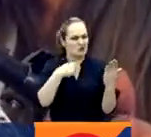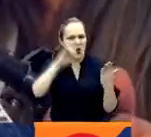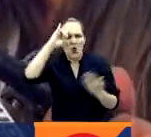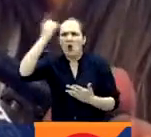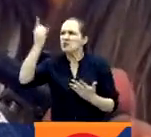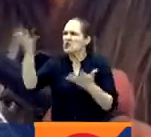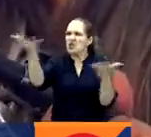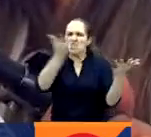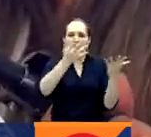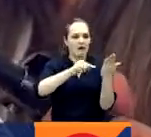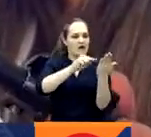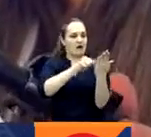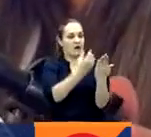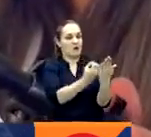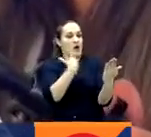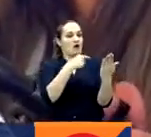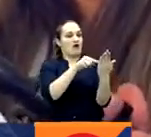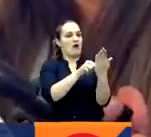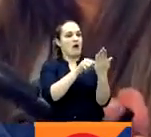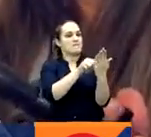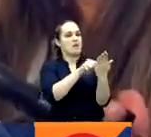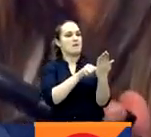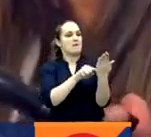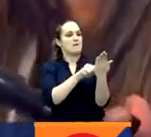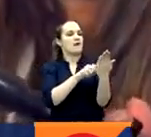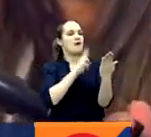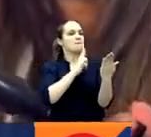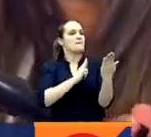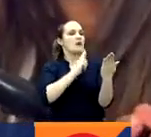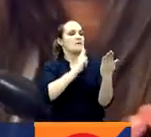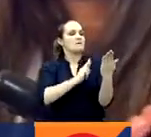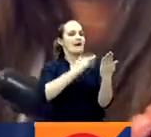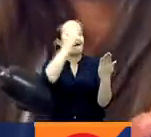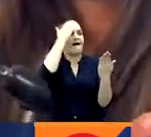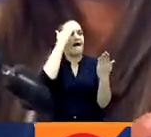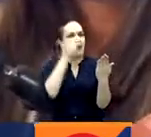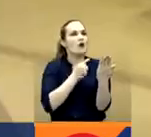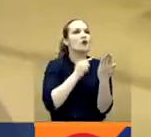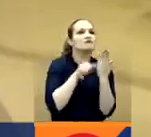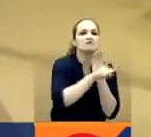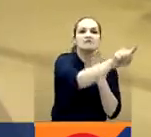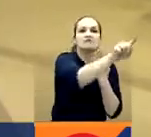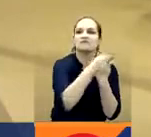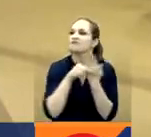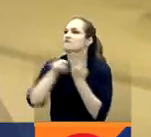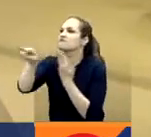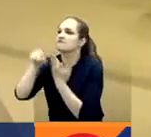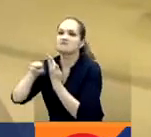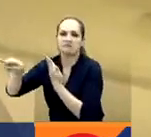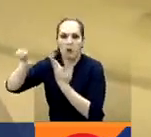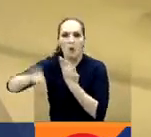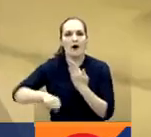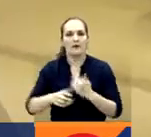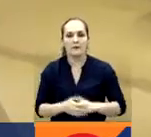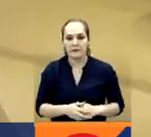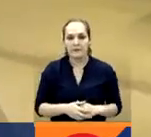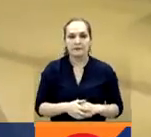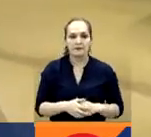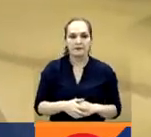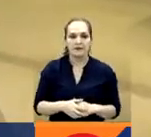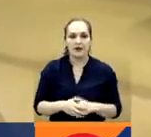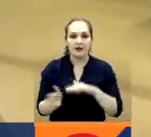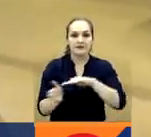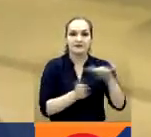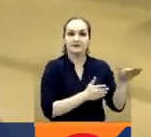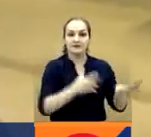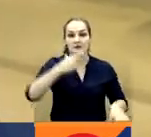y la EPS deba responder por esos servicios. Es una forma de interactuar directamente. Además, el campeón del